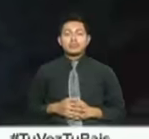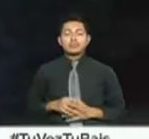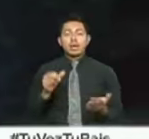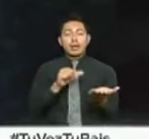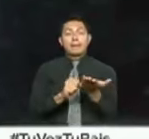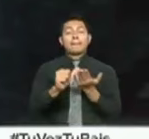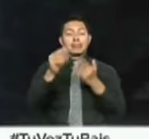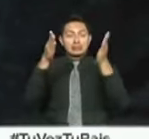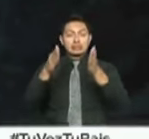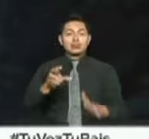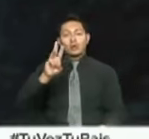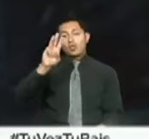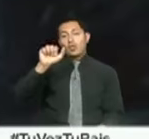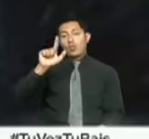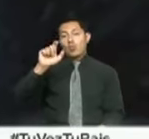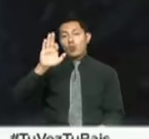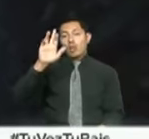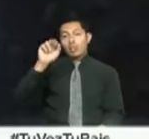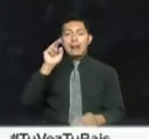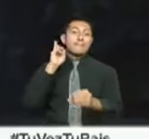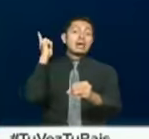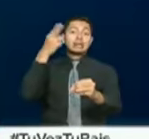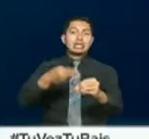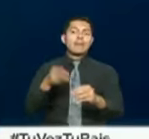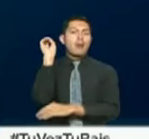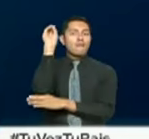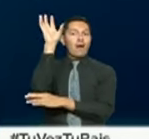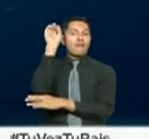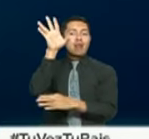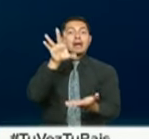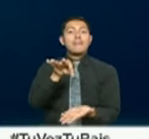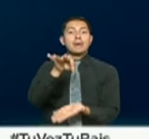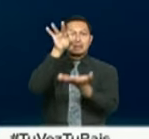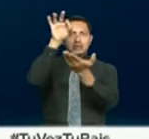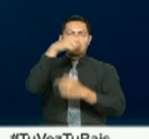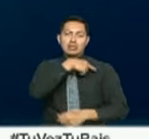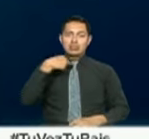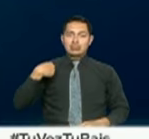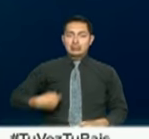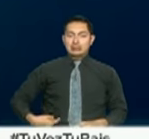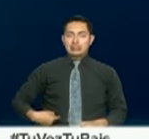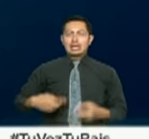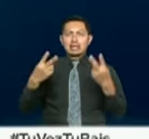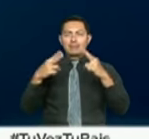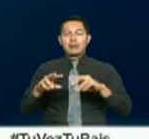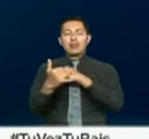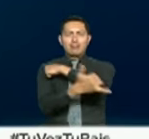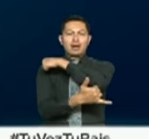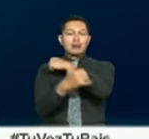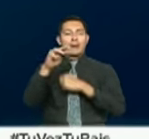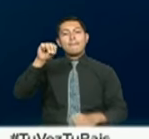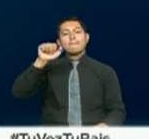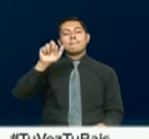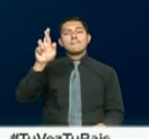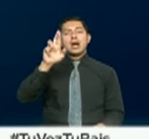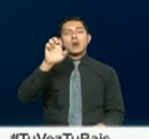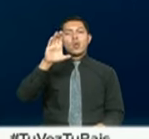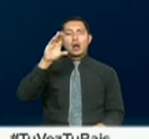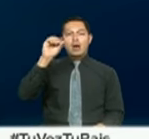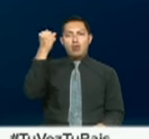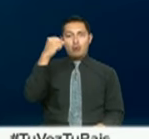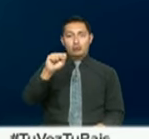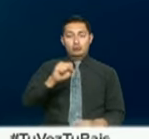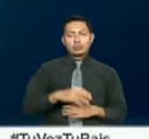ministro Walter García participará en la plenaria con los representantes de China y Marruecos. La moderadora será Catherine